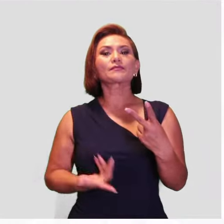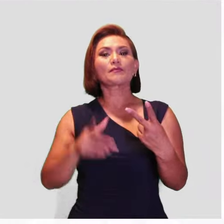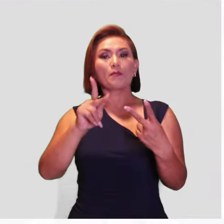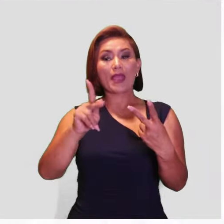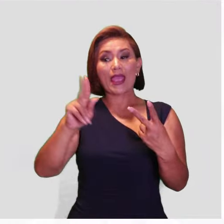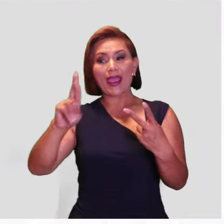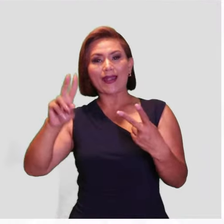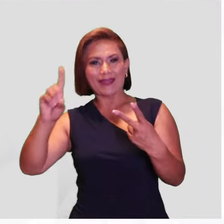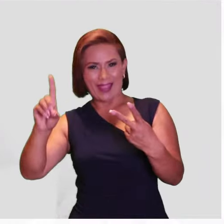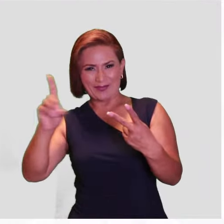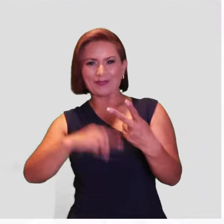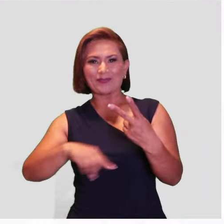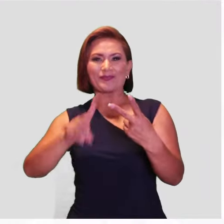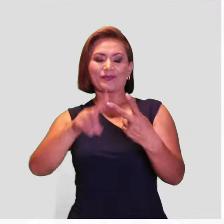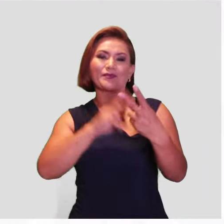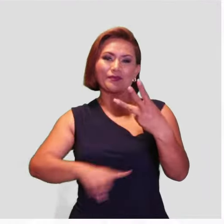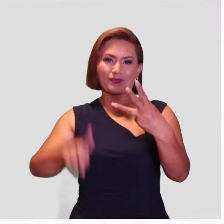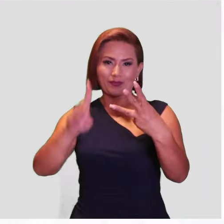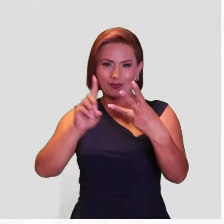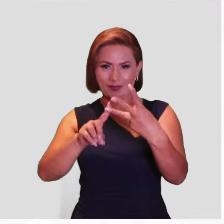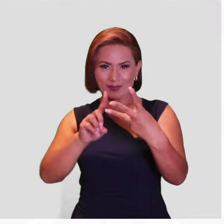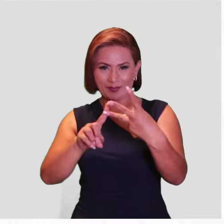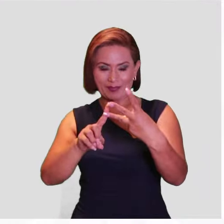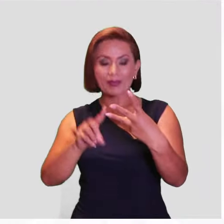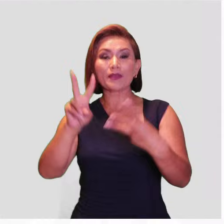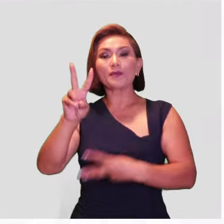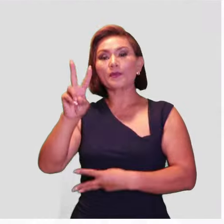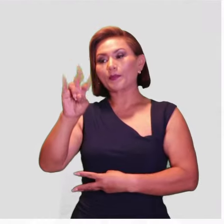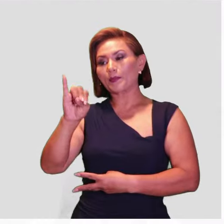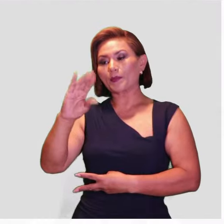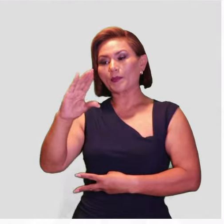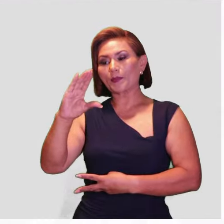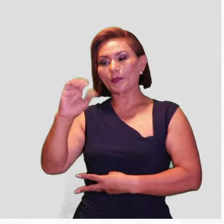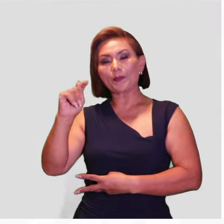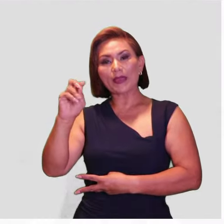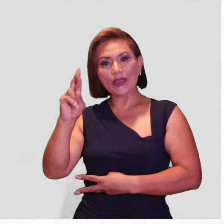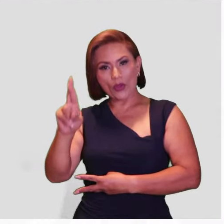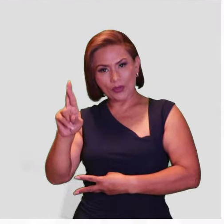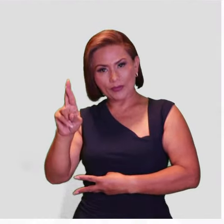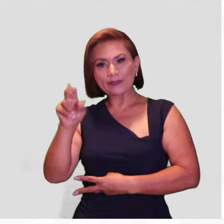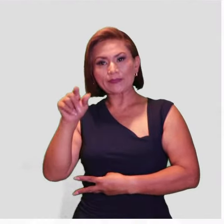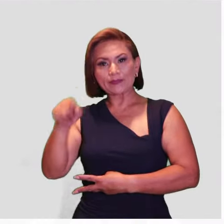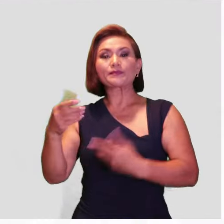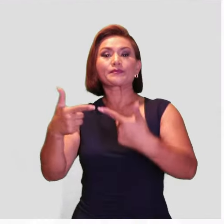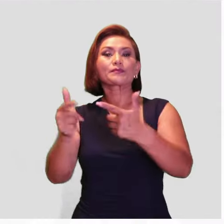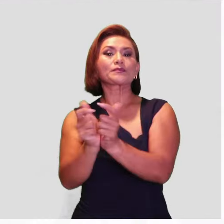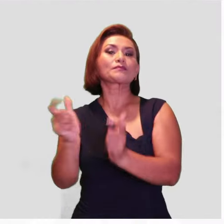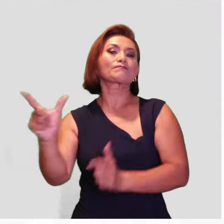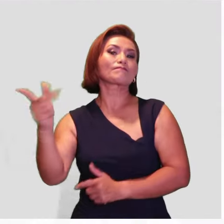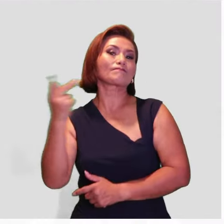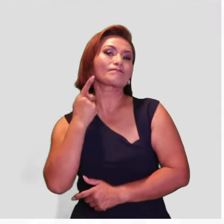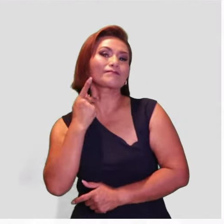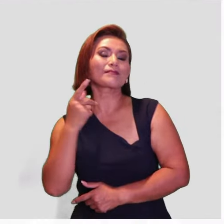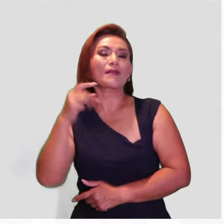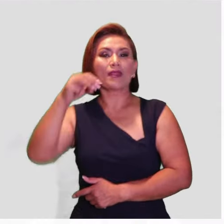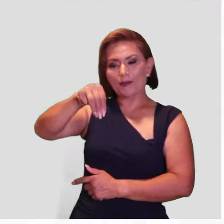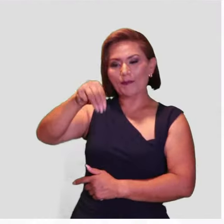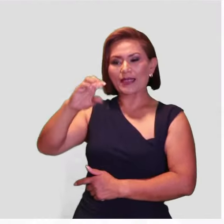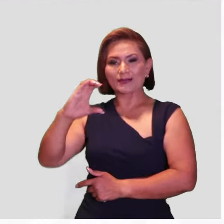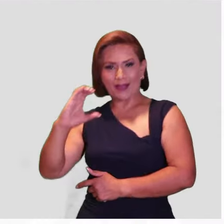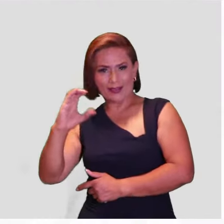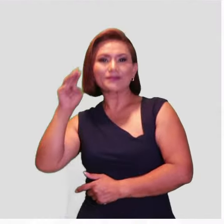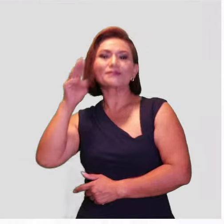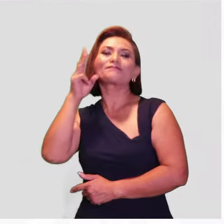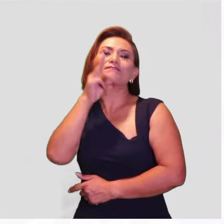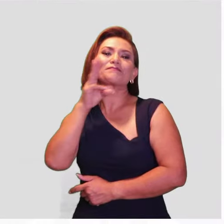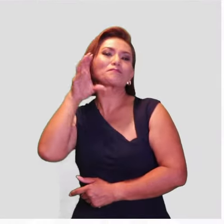PRD. Damos la bienvenida a Víctor Manuel Rocha Basurto, candidato por Movimiento Ciudadano. Muy buenas tardes.